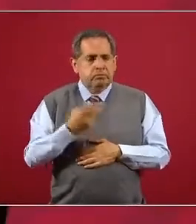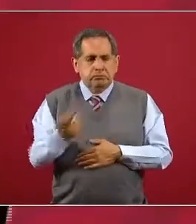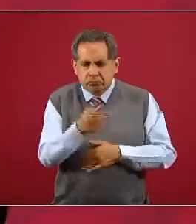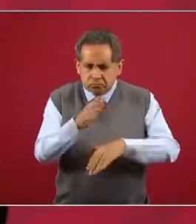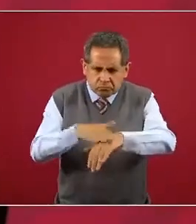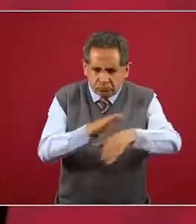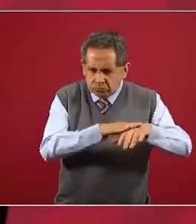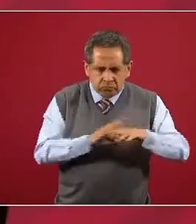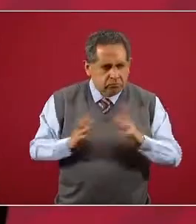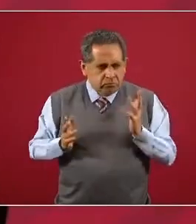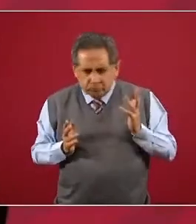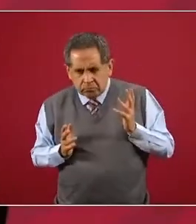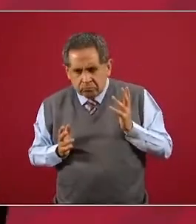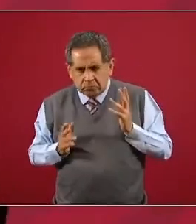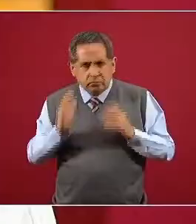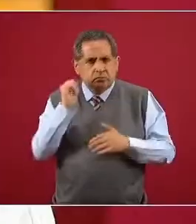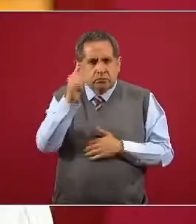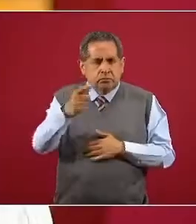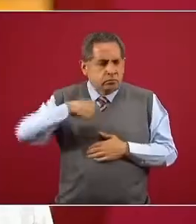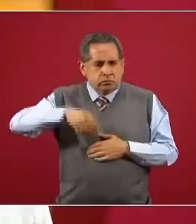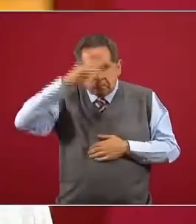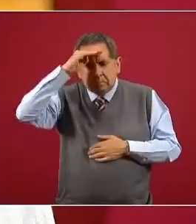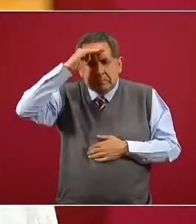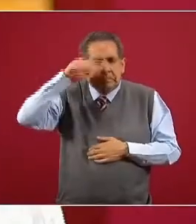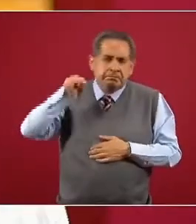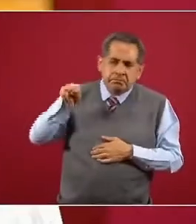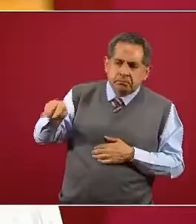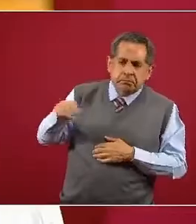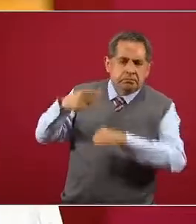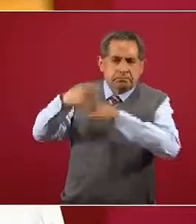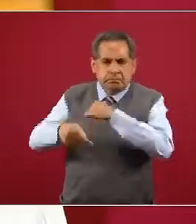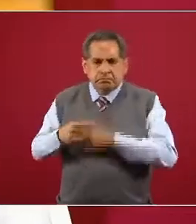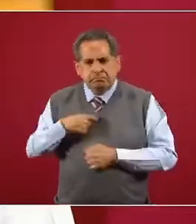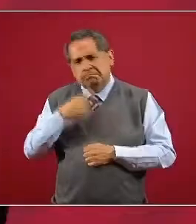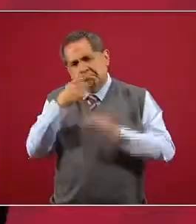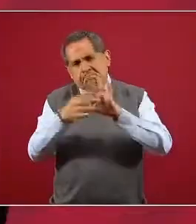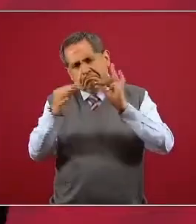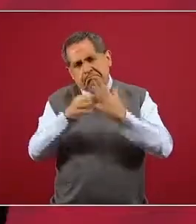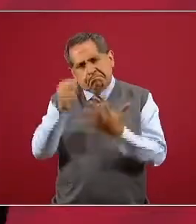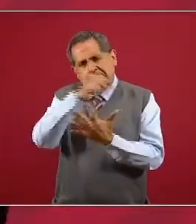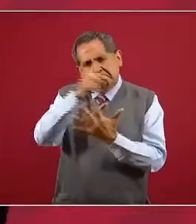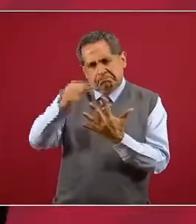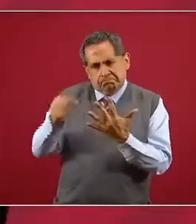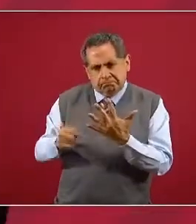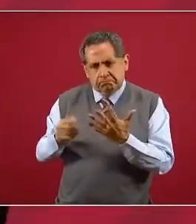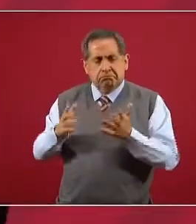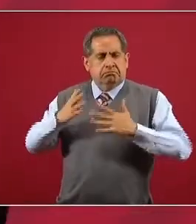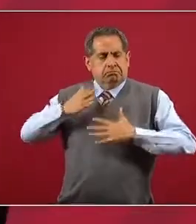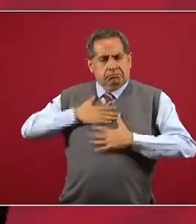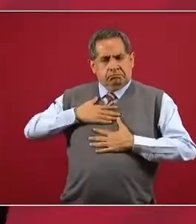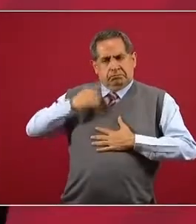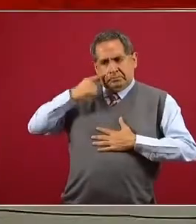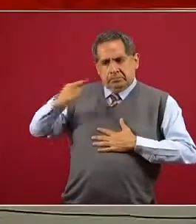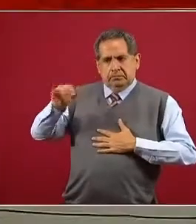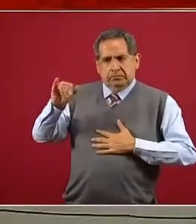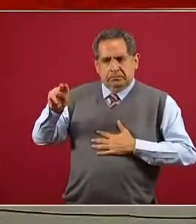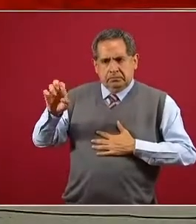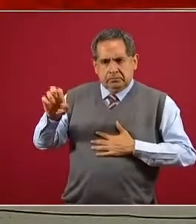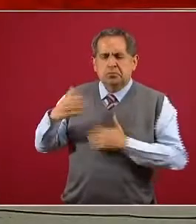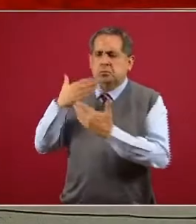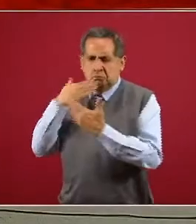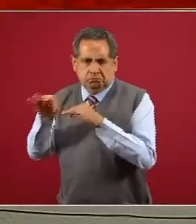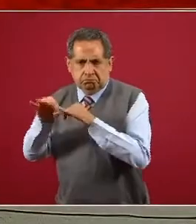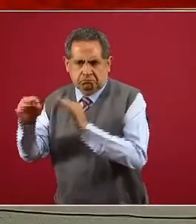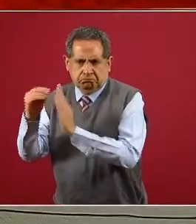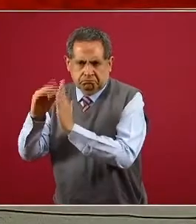preguntó si cuál era nuestra apreciación respecto al riesgo. Le comentamos todo esto, que nuestro juicio es que el INE había hecho un muy buen